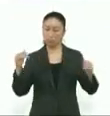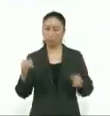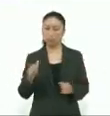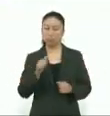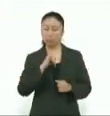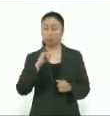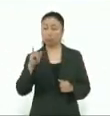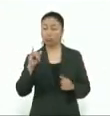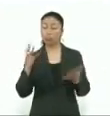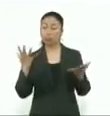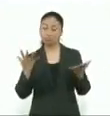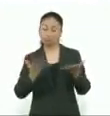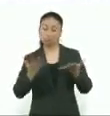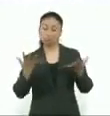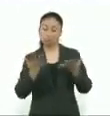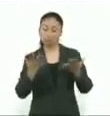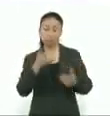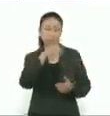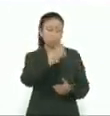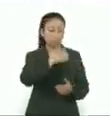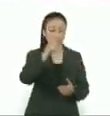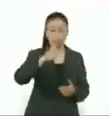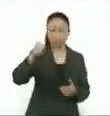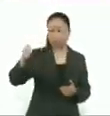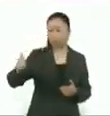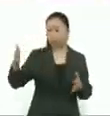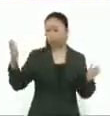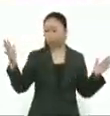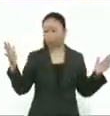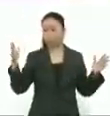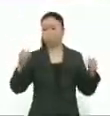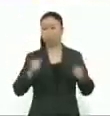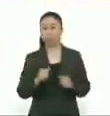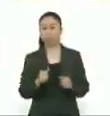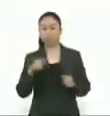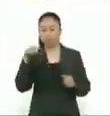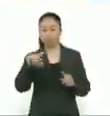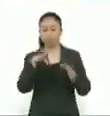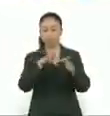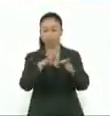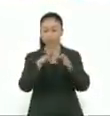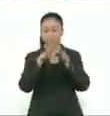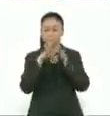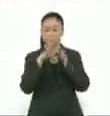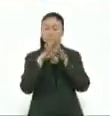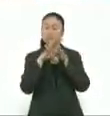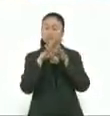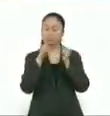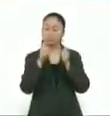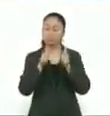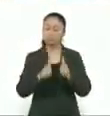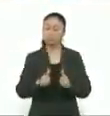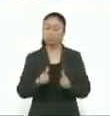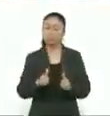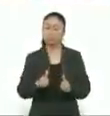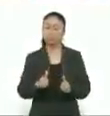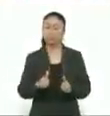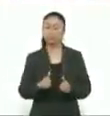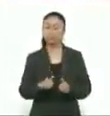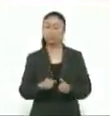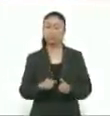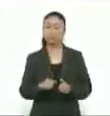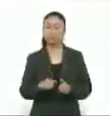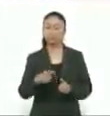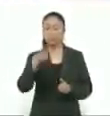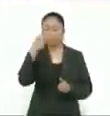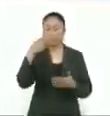estamos haciendo desde nuestras trincheras. Y aquí estamos unidas, dispuestas a dar el siguiente paso